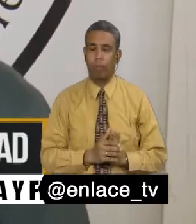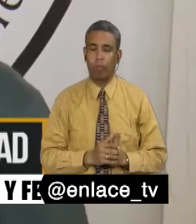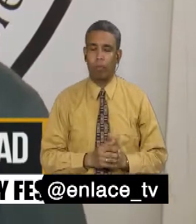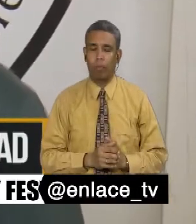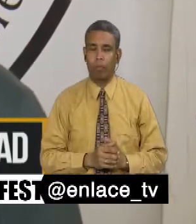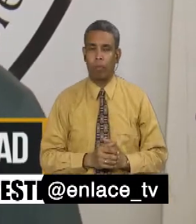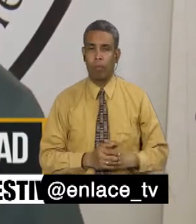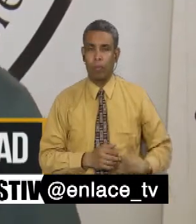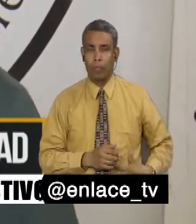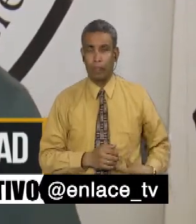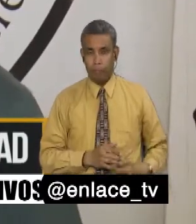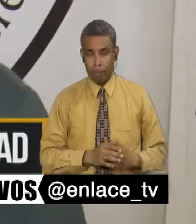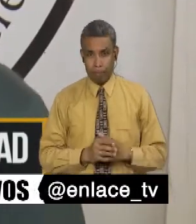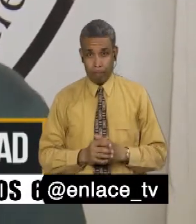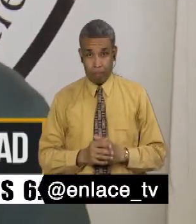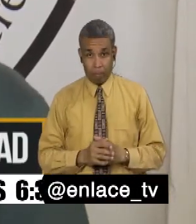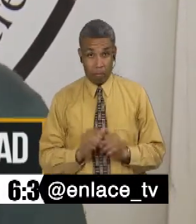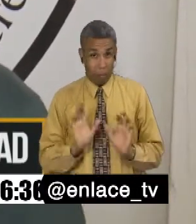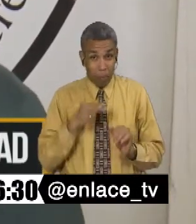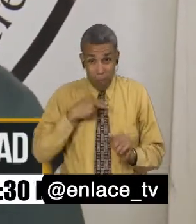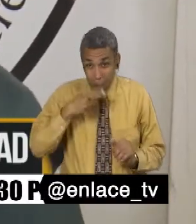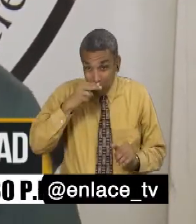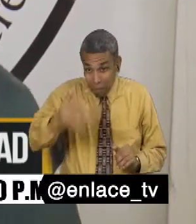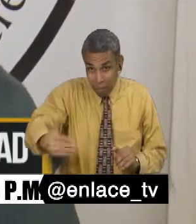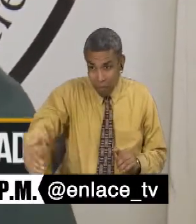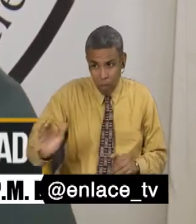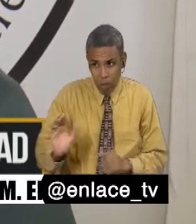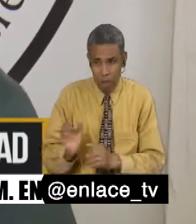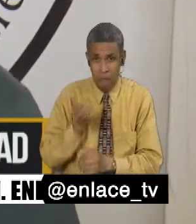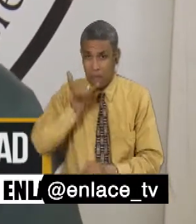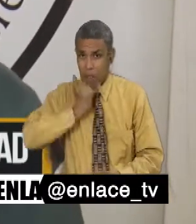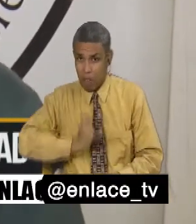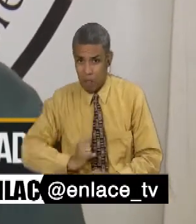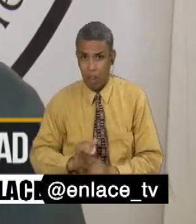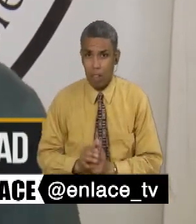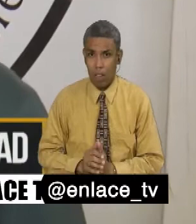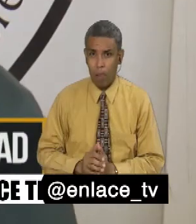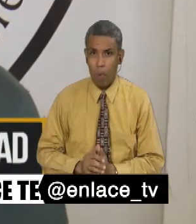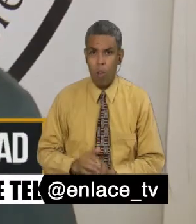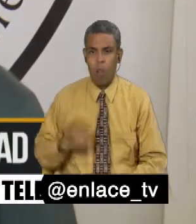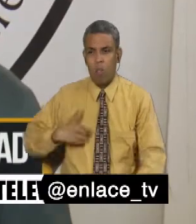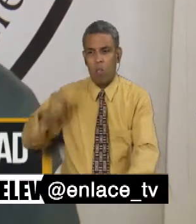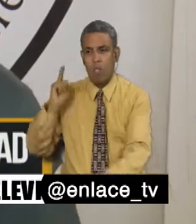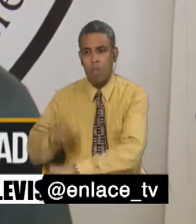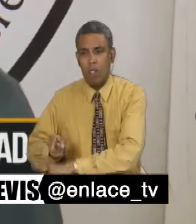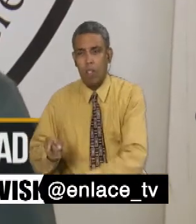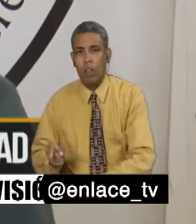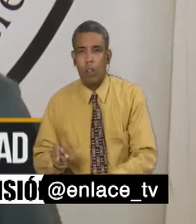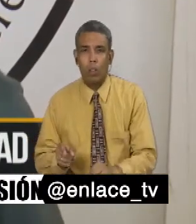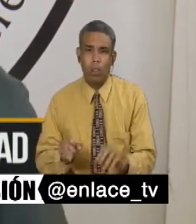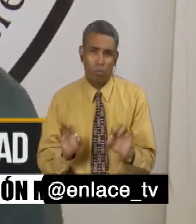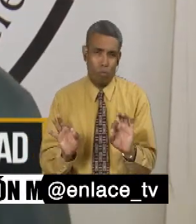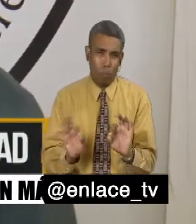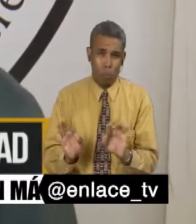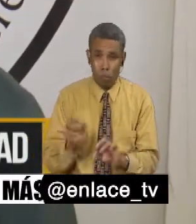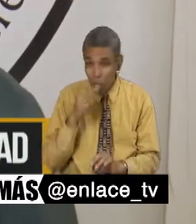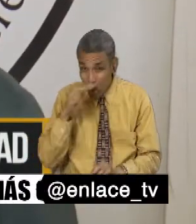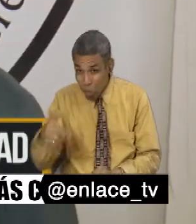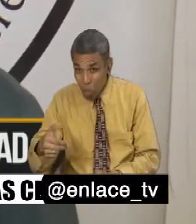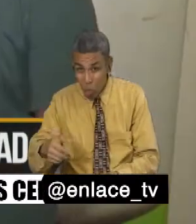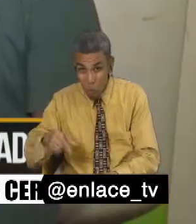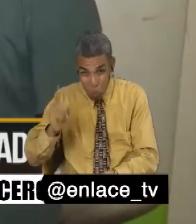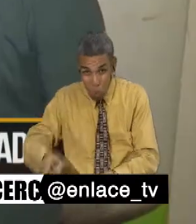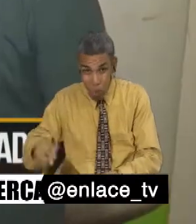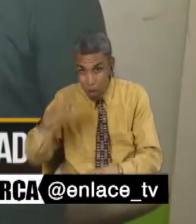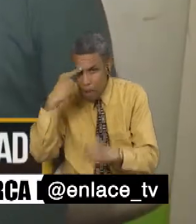puede determinar pues un delito menor o particular a un niño, sino a todo el entramado criminal que viene sucediendo